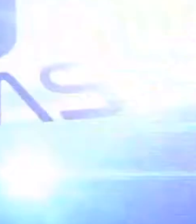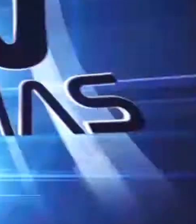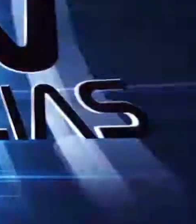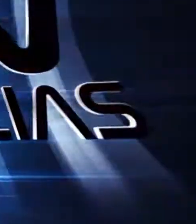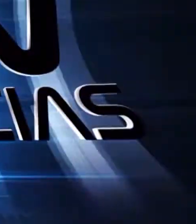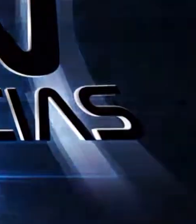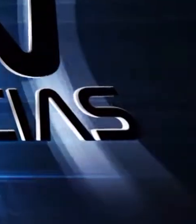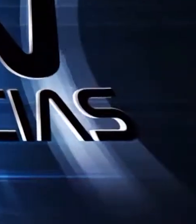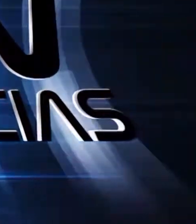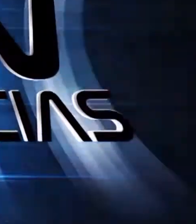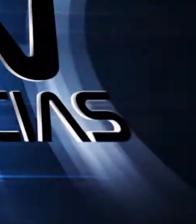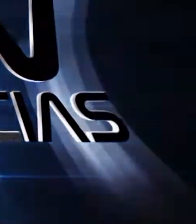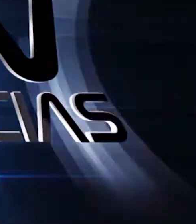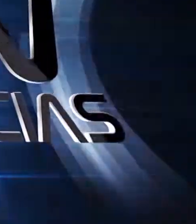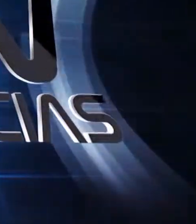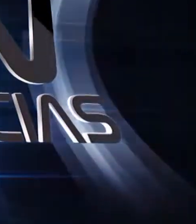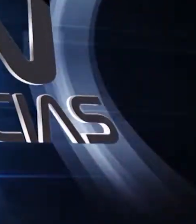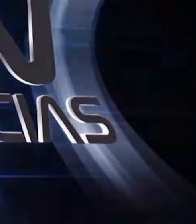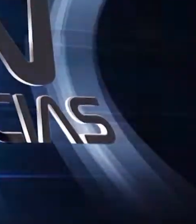¡Gracias!